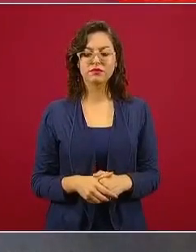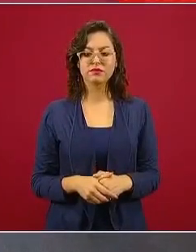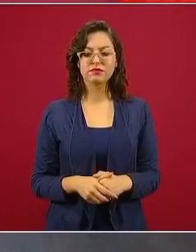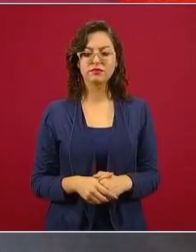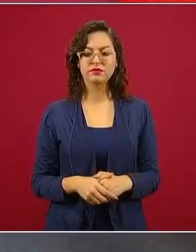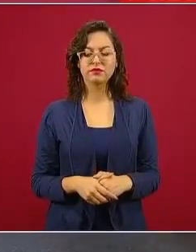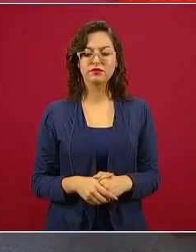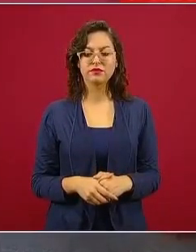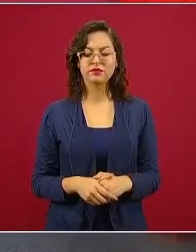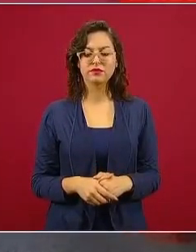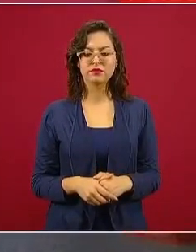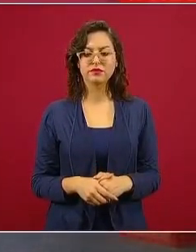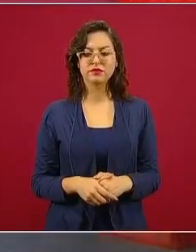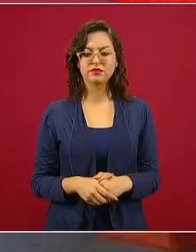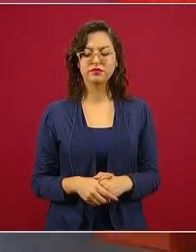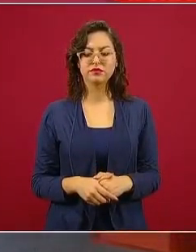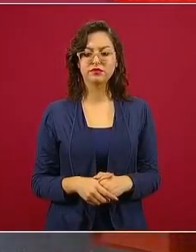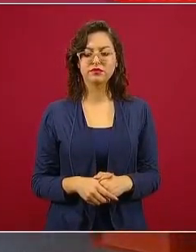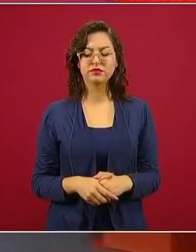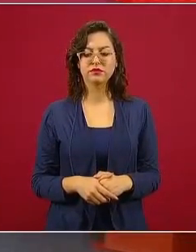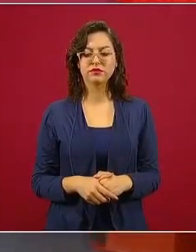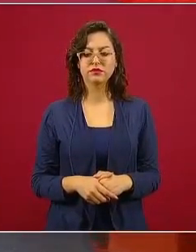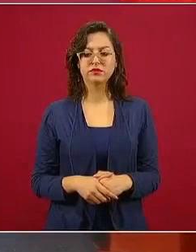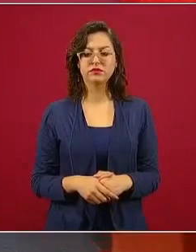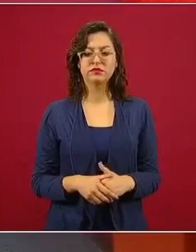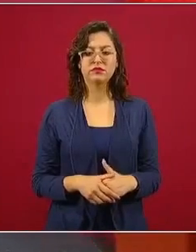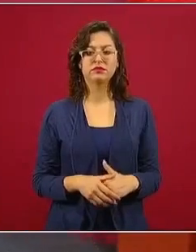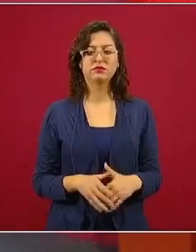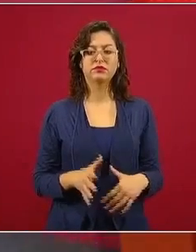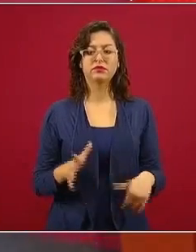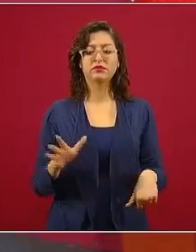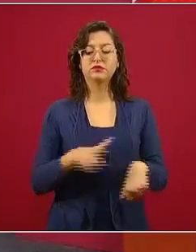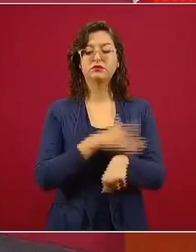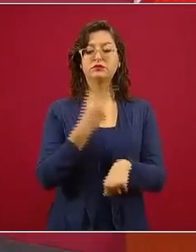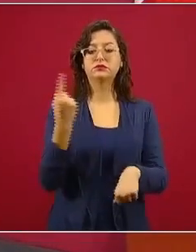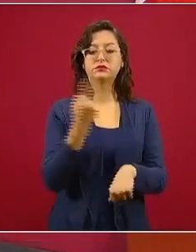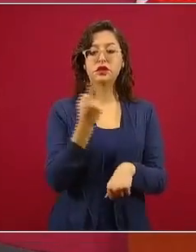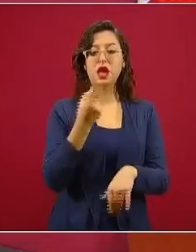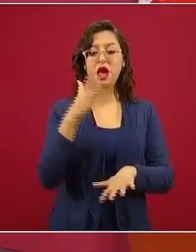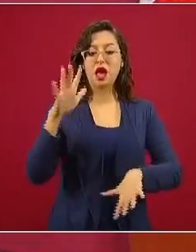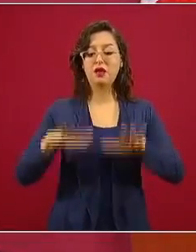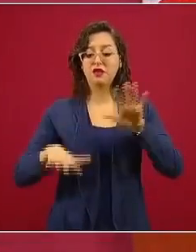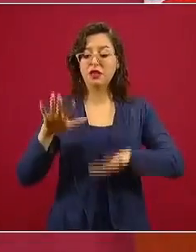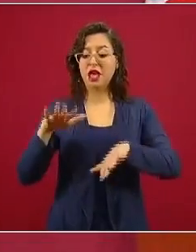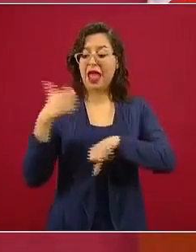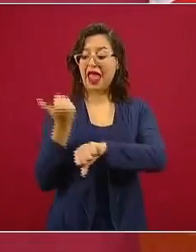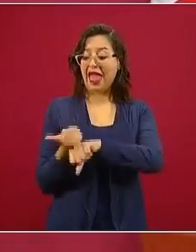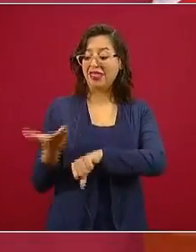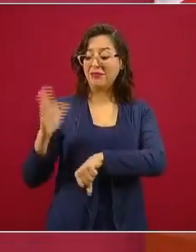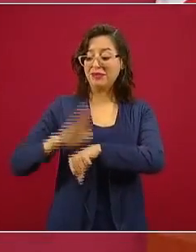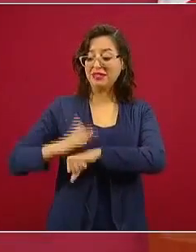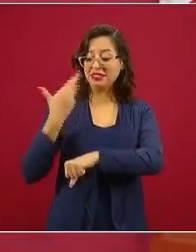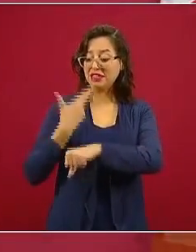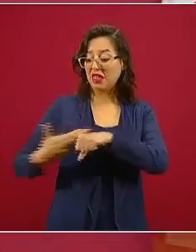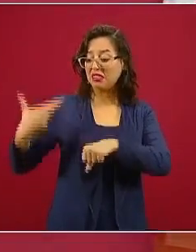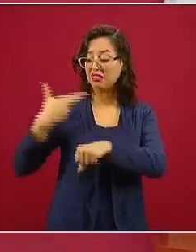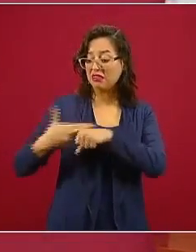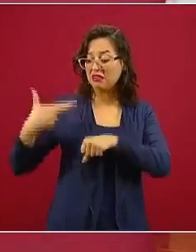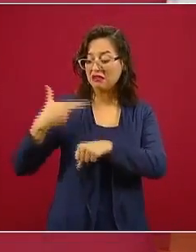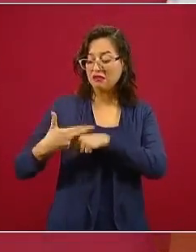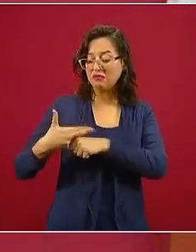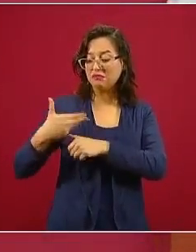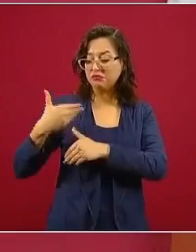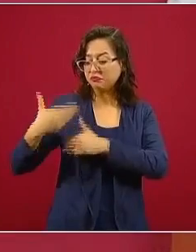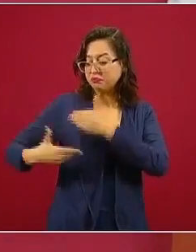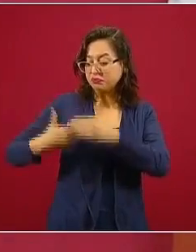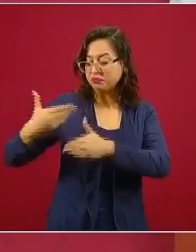porque tardó en llegar la orden de cateo o tardó en llegar la orden